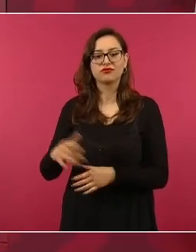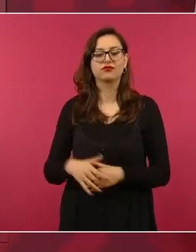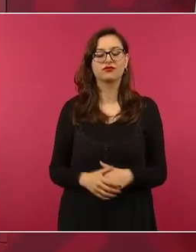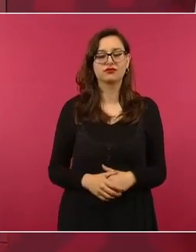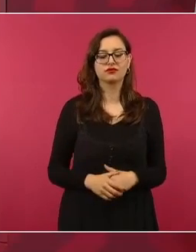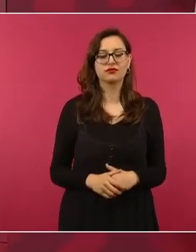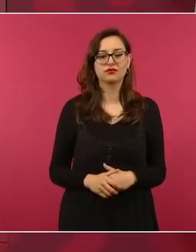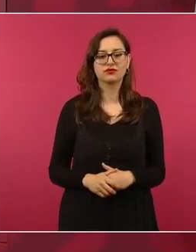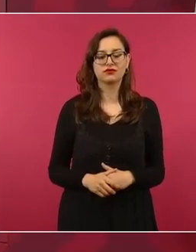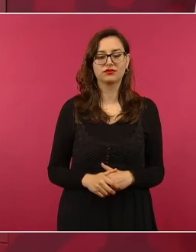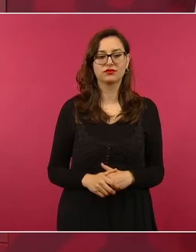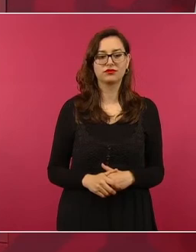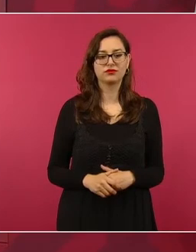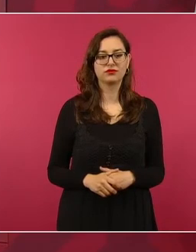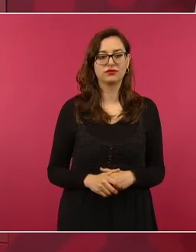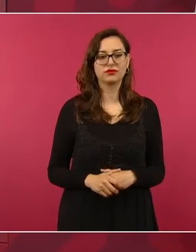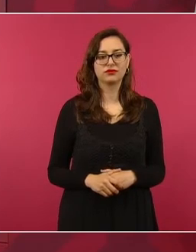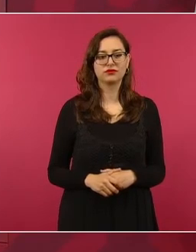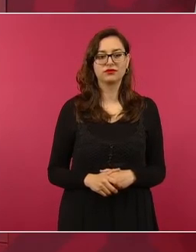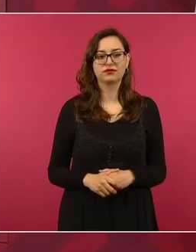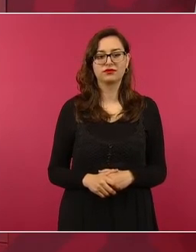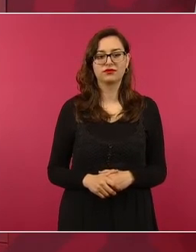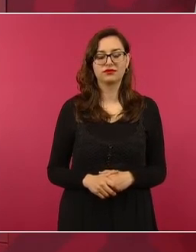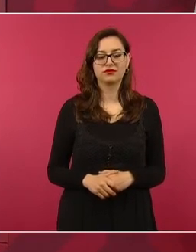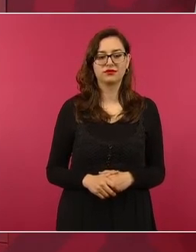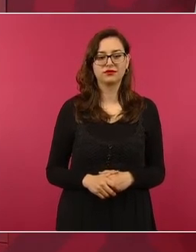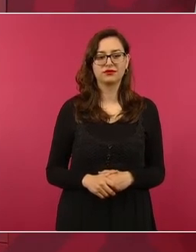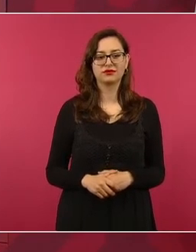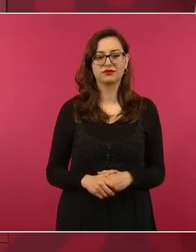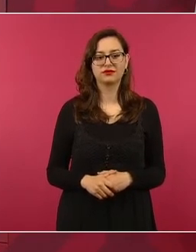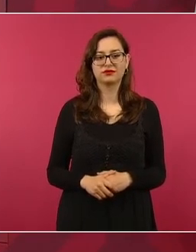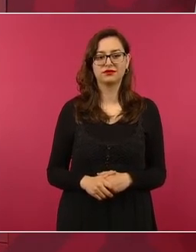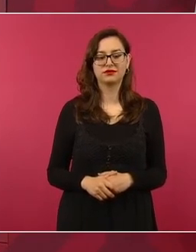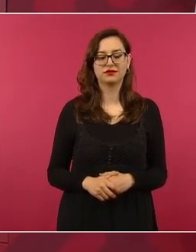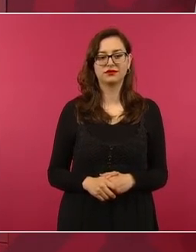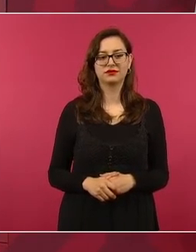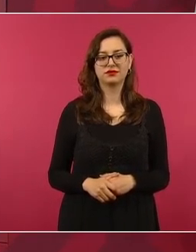Y los Tigres